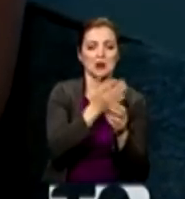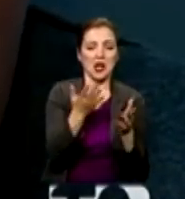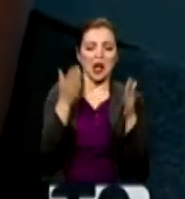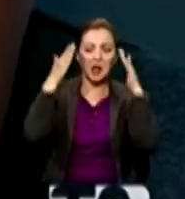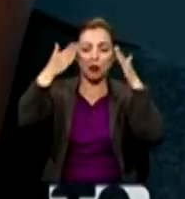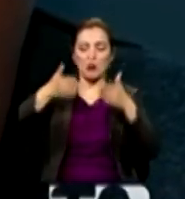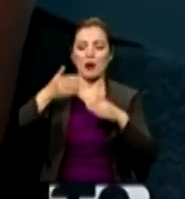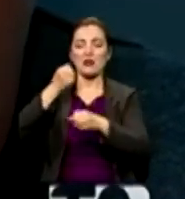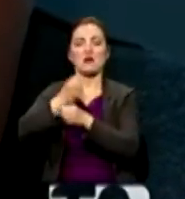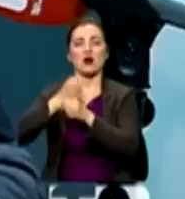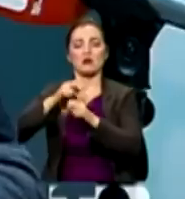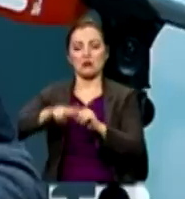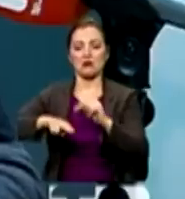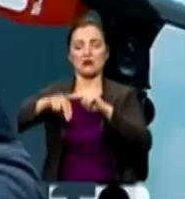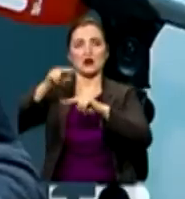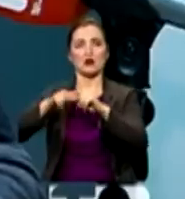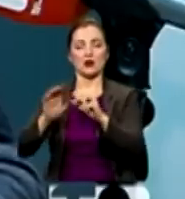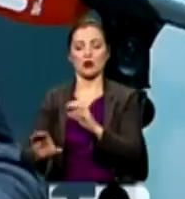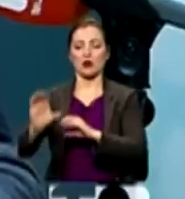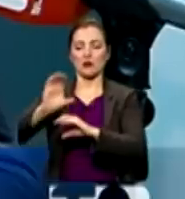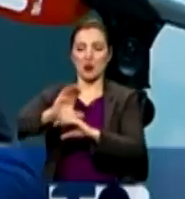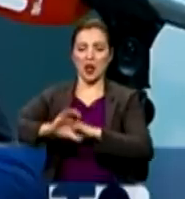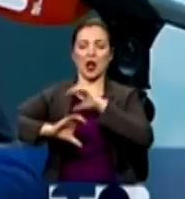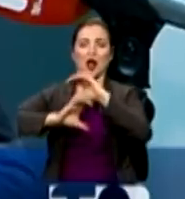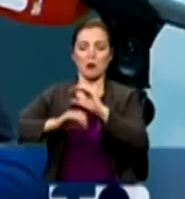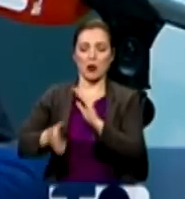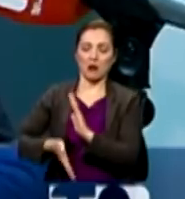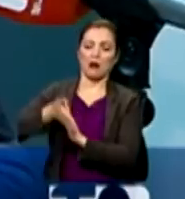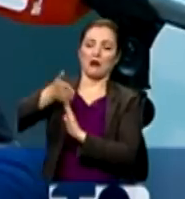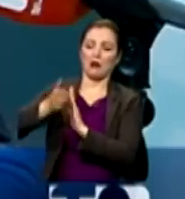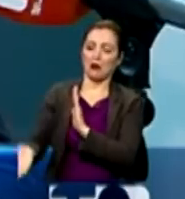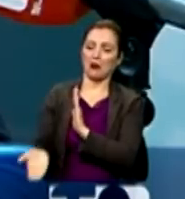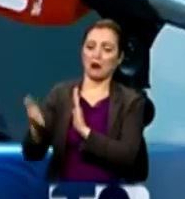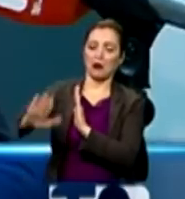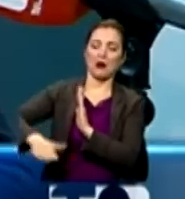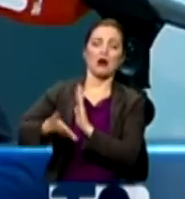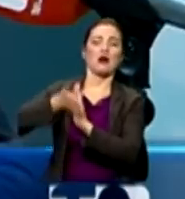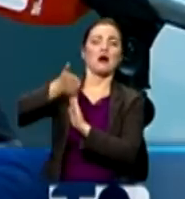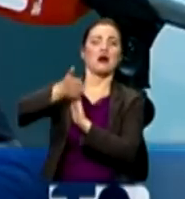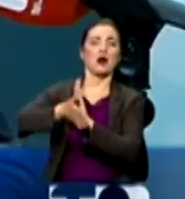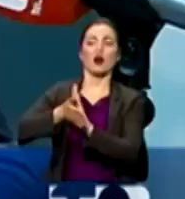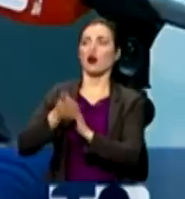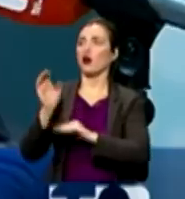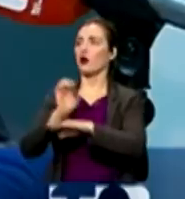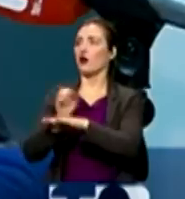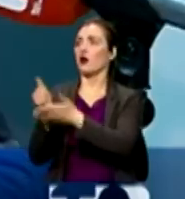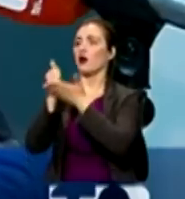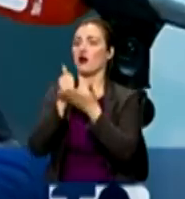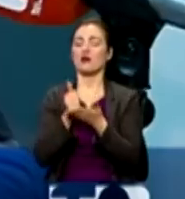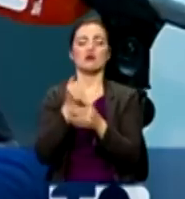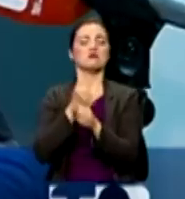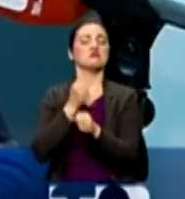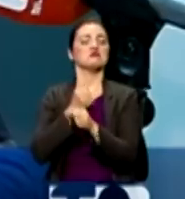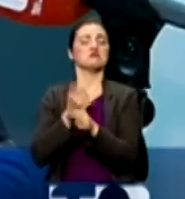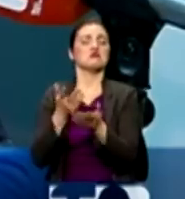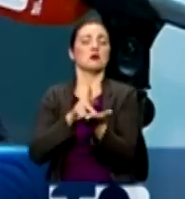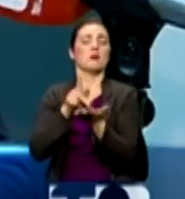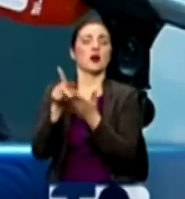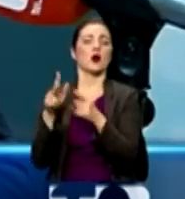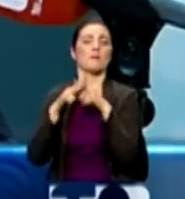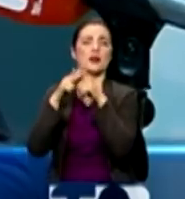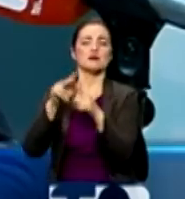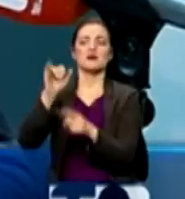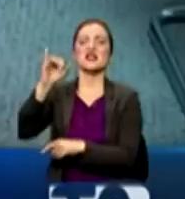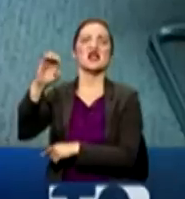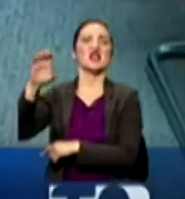dedicarse a la albañilería. Con un panorama que el país no me da la mano para poder trabajar y pagar un préstamo con el